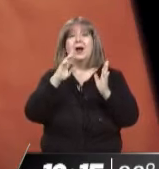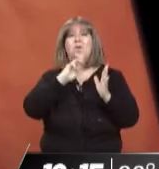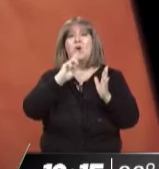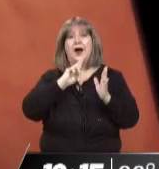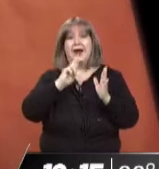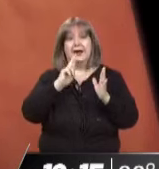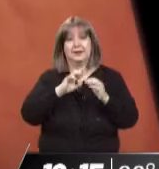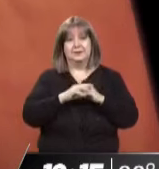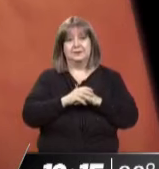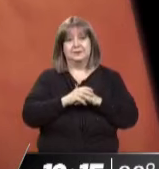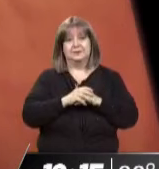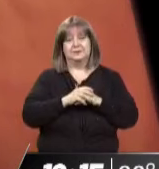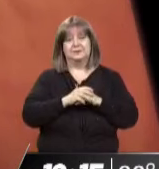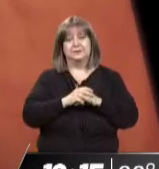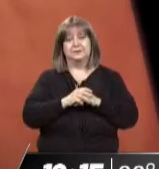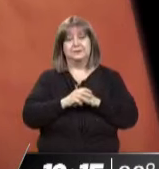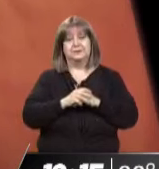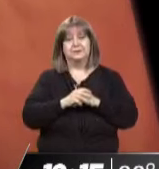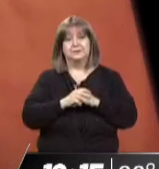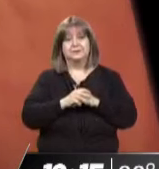ya, ¿eh? ¡Oh! ¡Vigilante! ¡Nada,